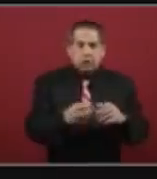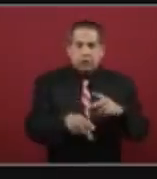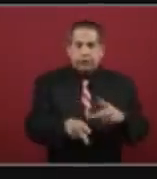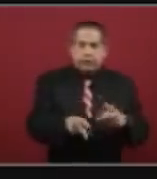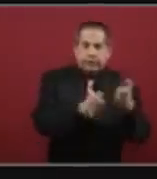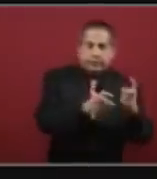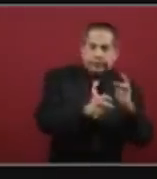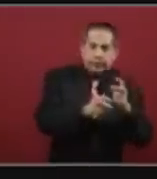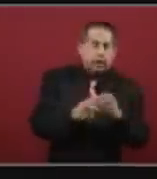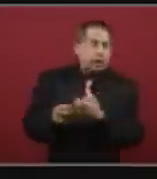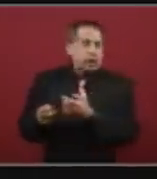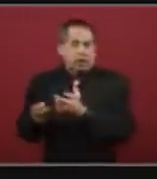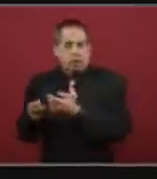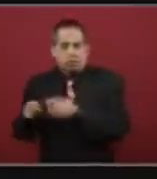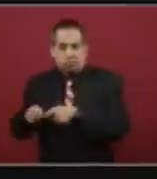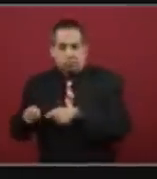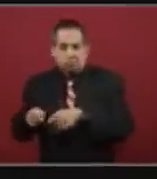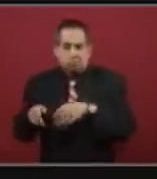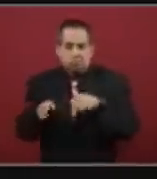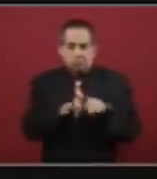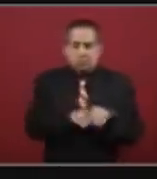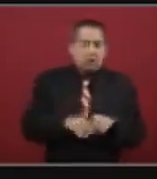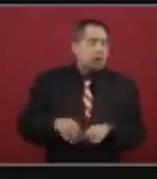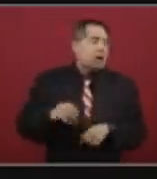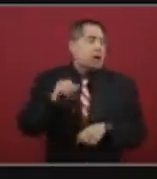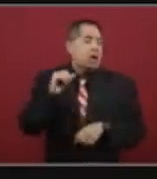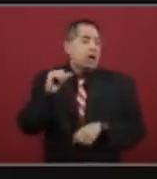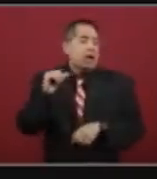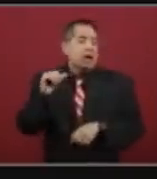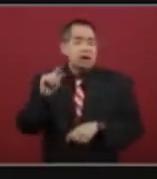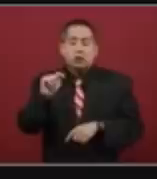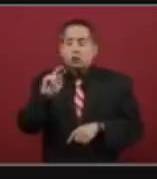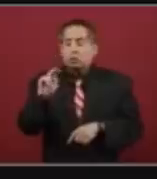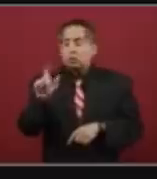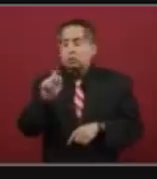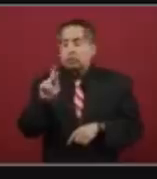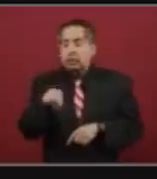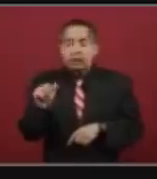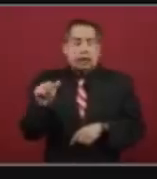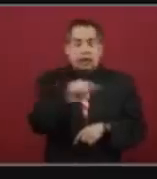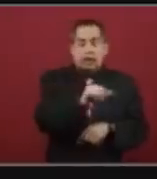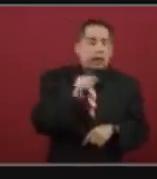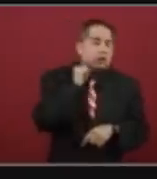de Tuxpan a Azcapotzalco, pero miren.